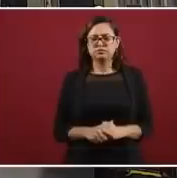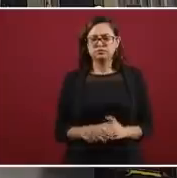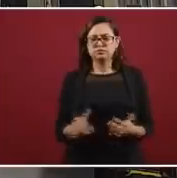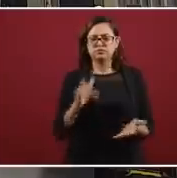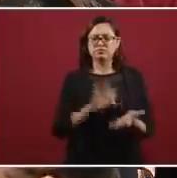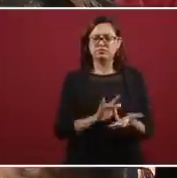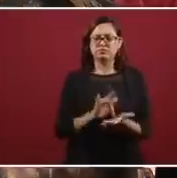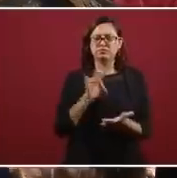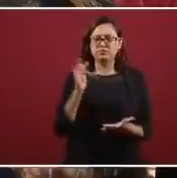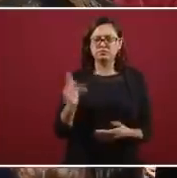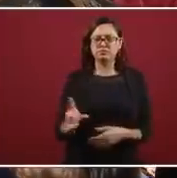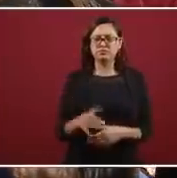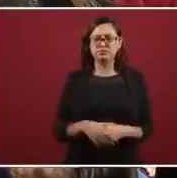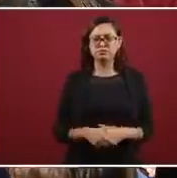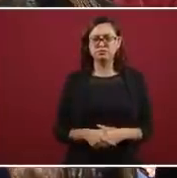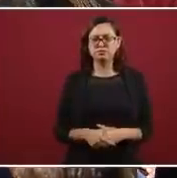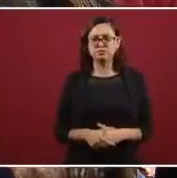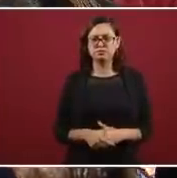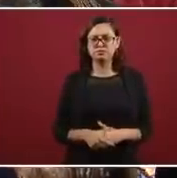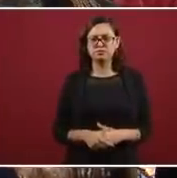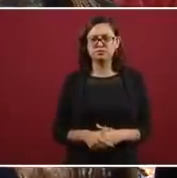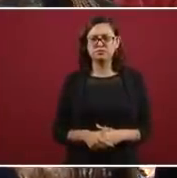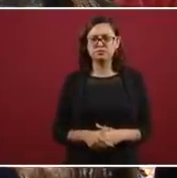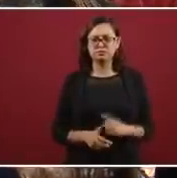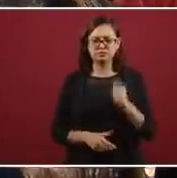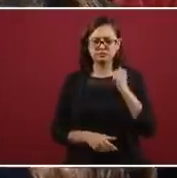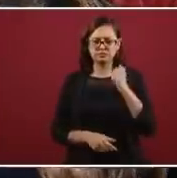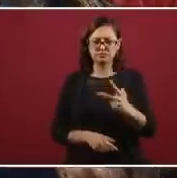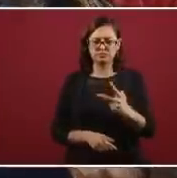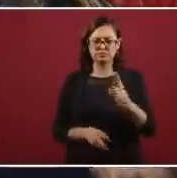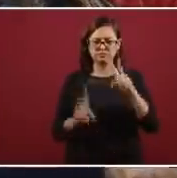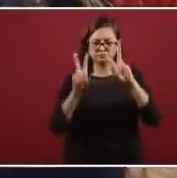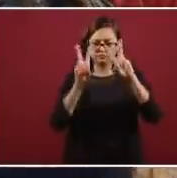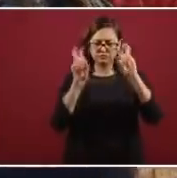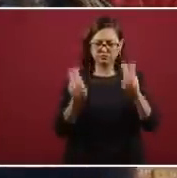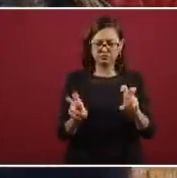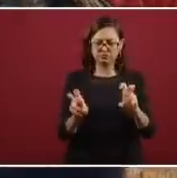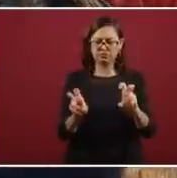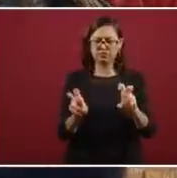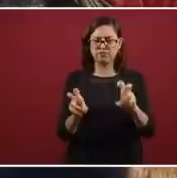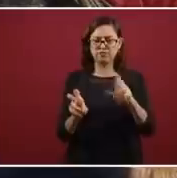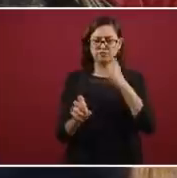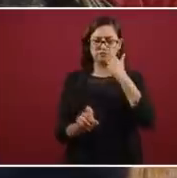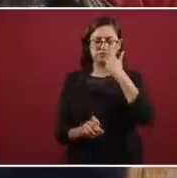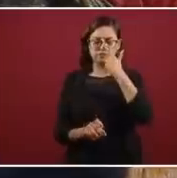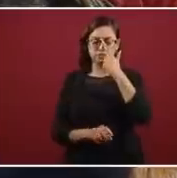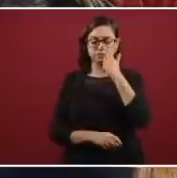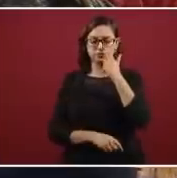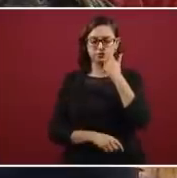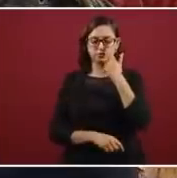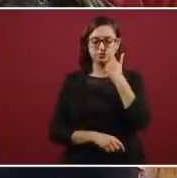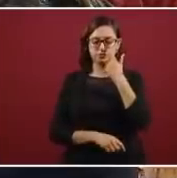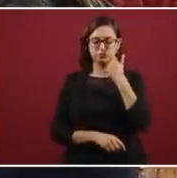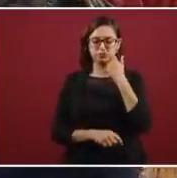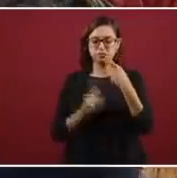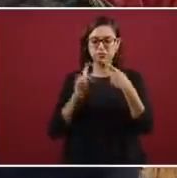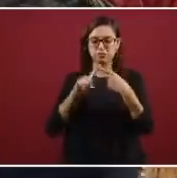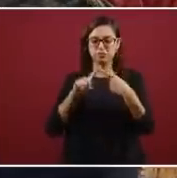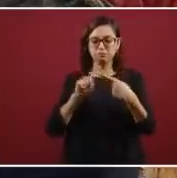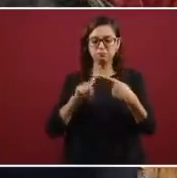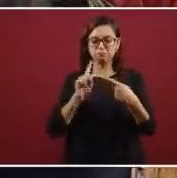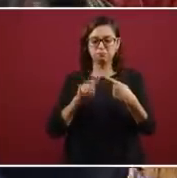Gracias. A ver, son dos temas relacionados. El primero respecto a la